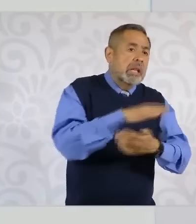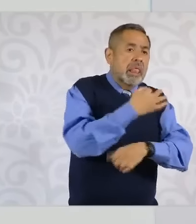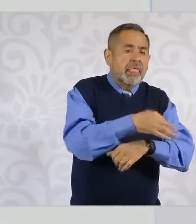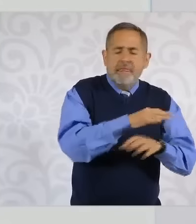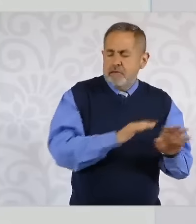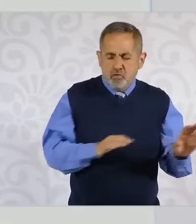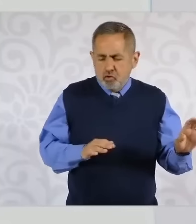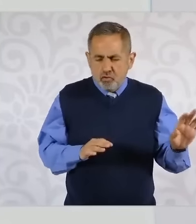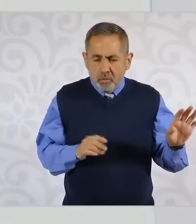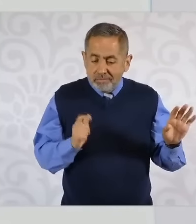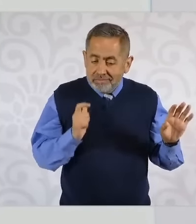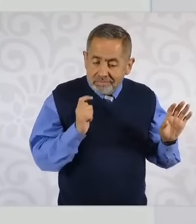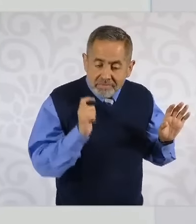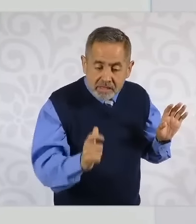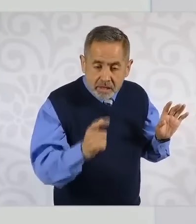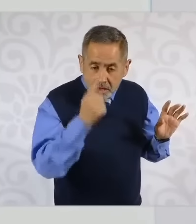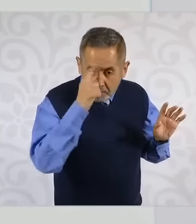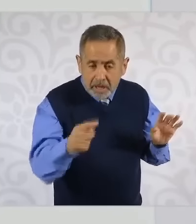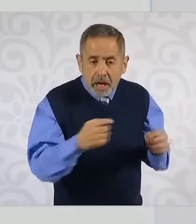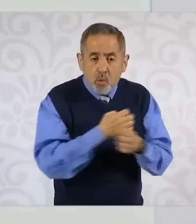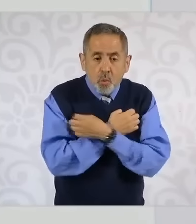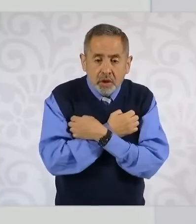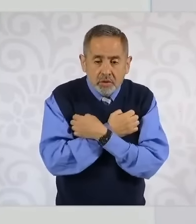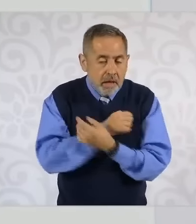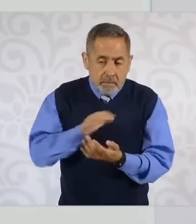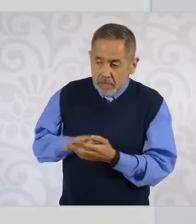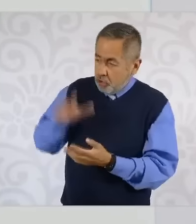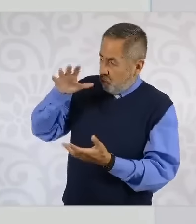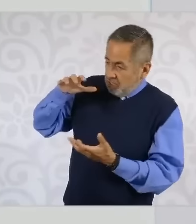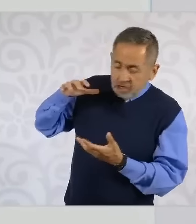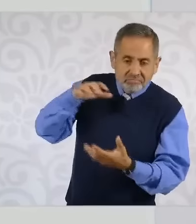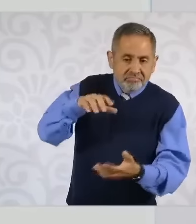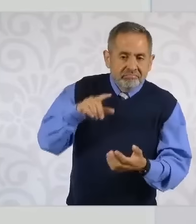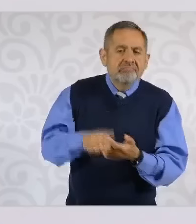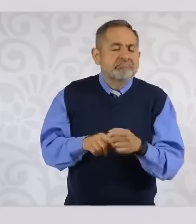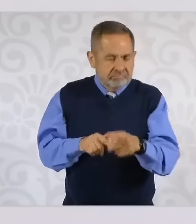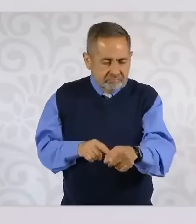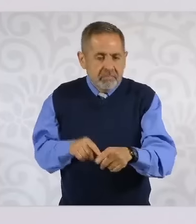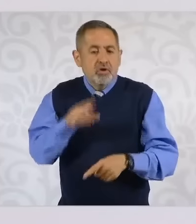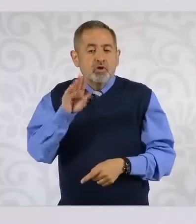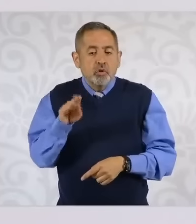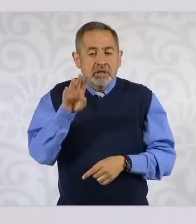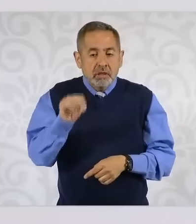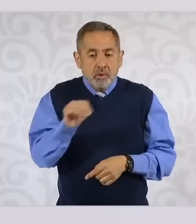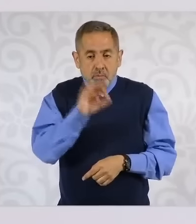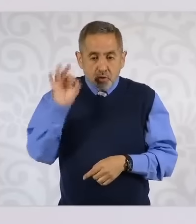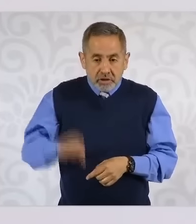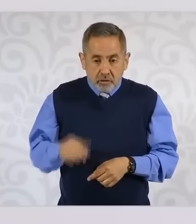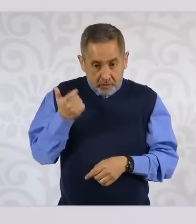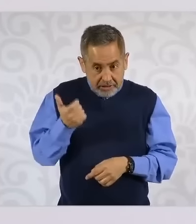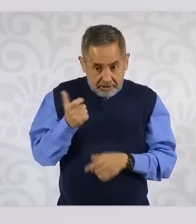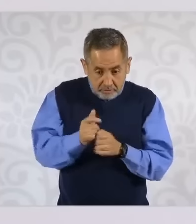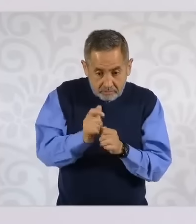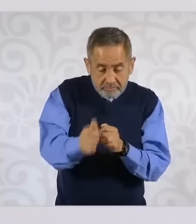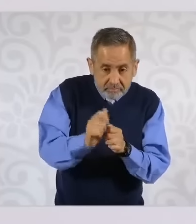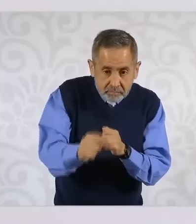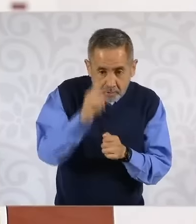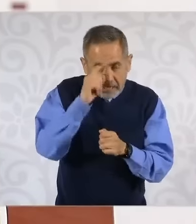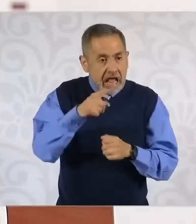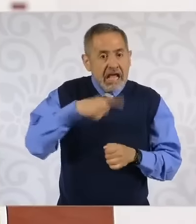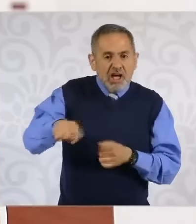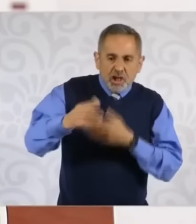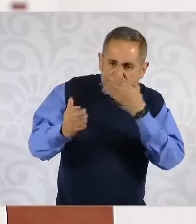sino que la mayoría de los recursos, la gran mayoría, el 99%, vayan al